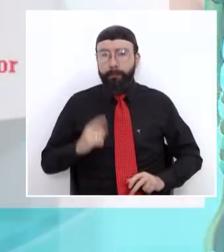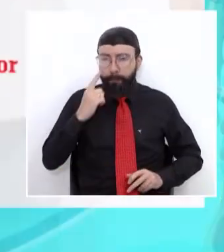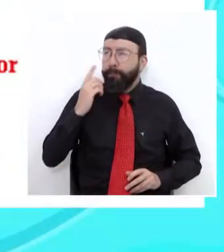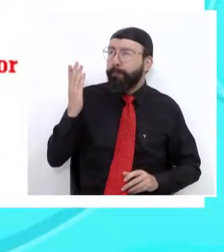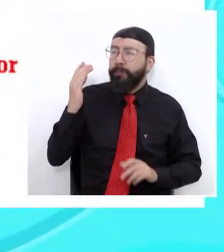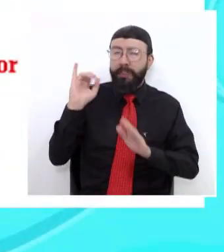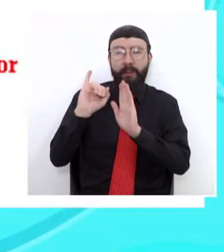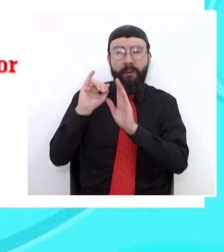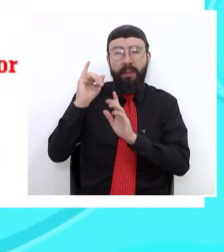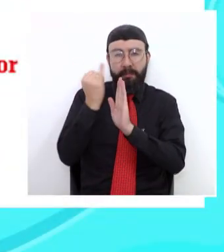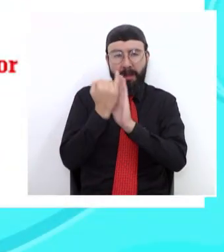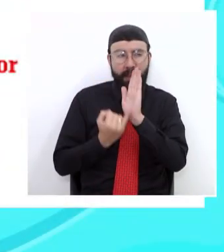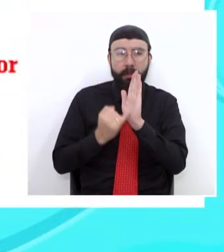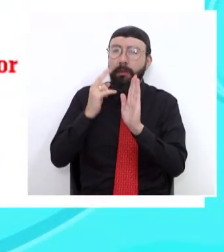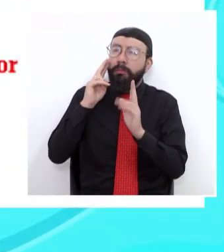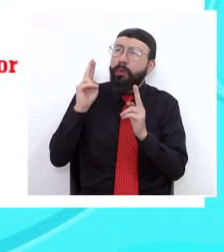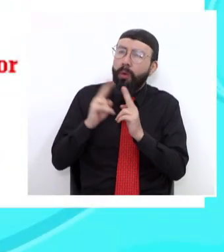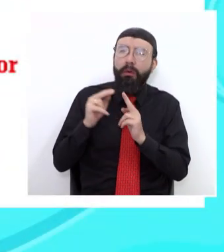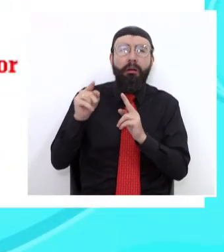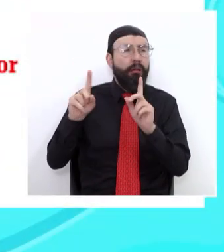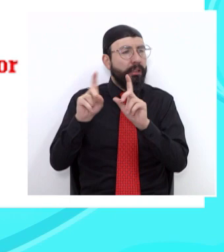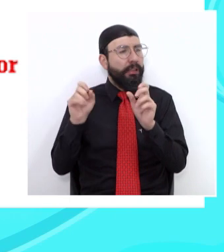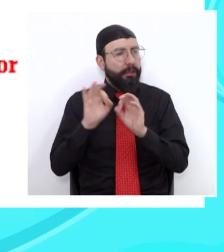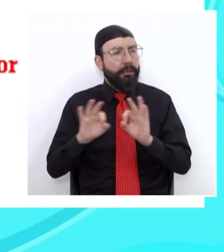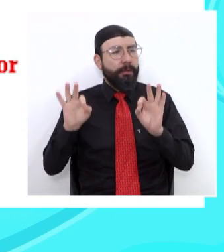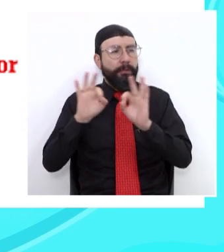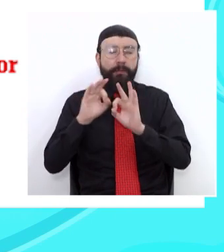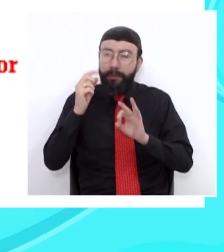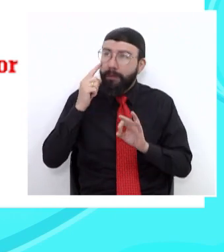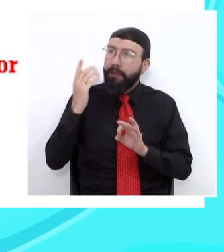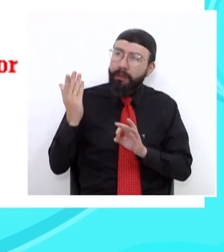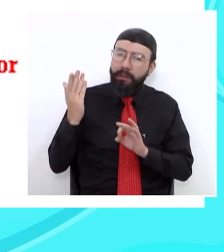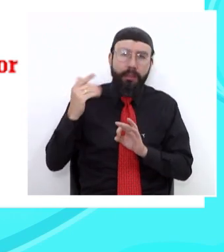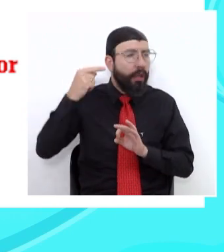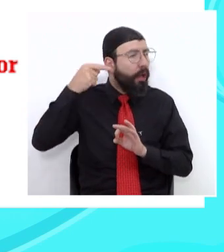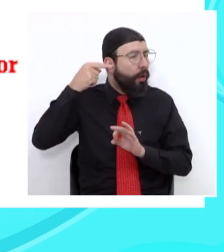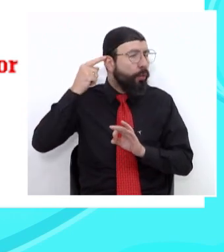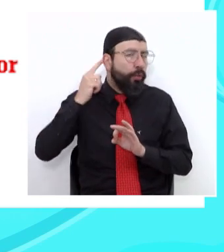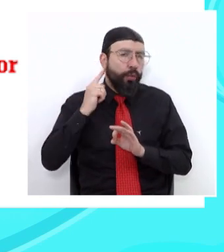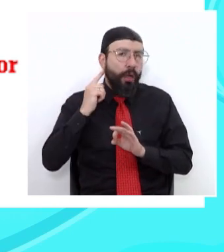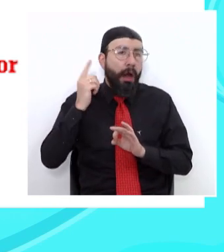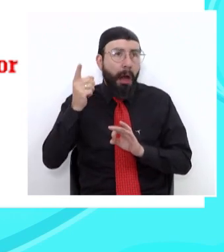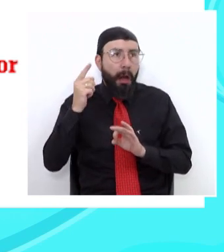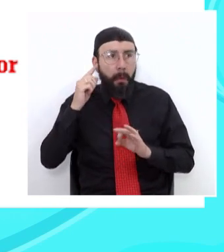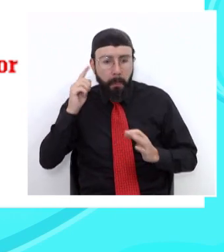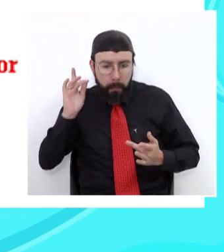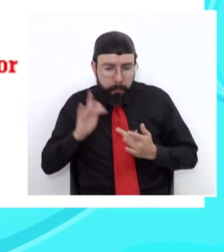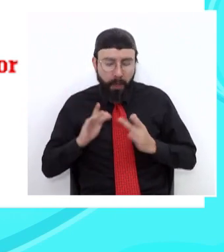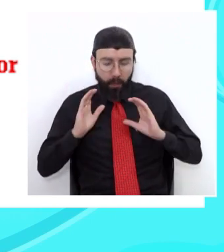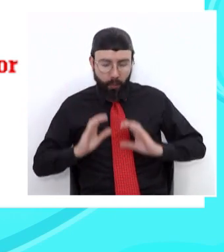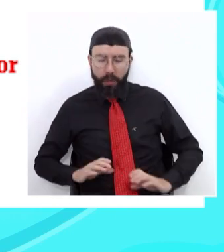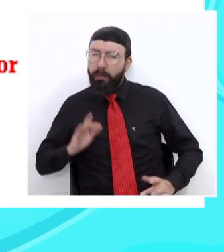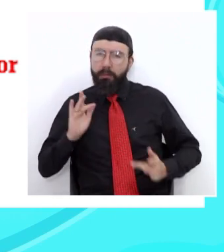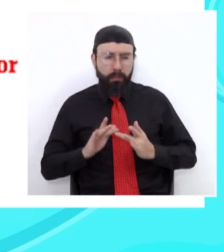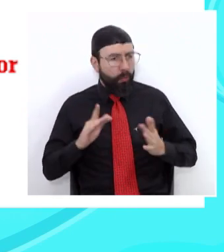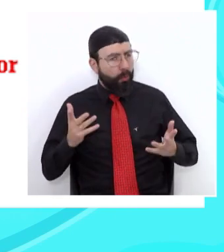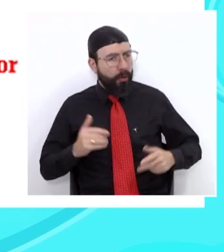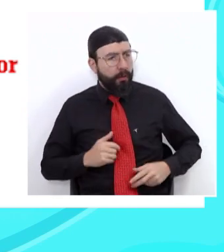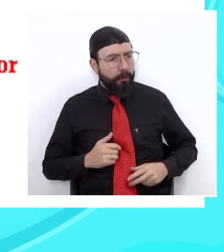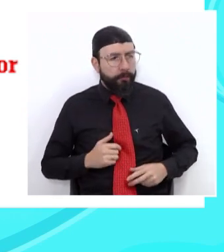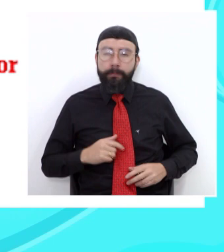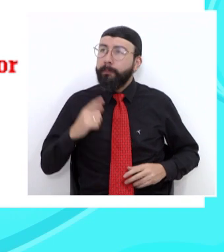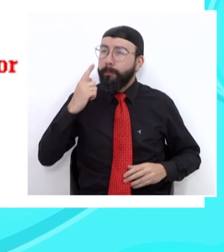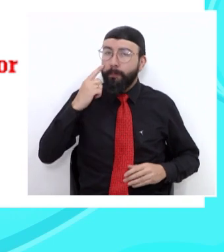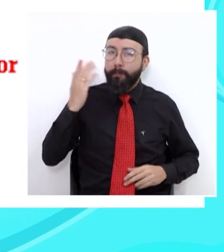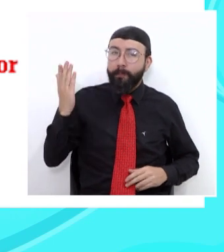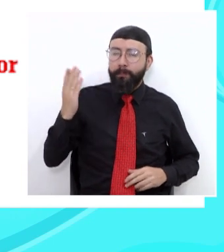conocimiento de este tema tan importante y vean la relación que tiene nuestra oreja con el resto del cuerpo. Entonces podemos ver esta imagen